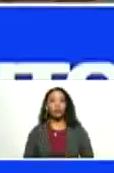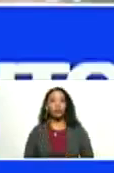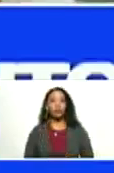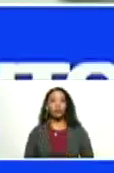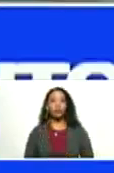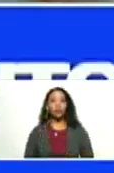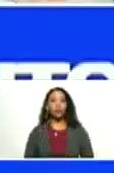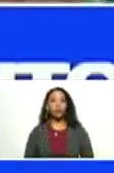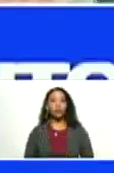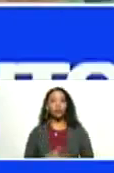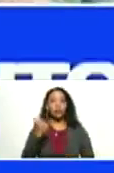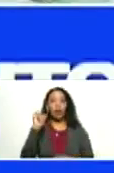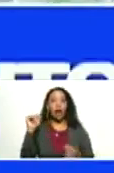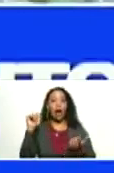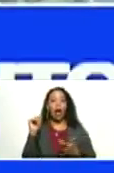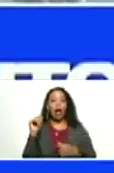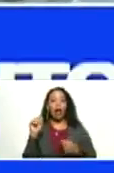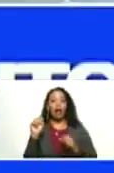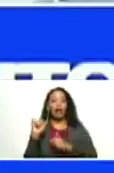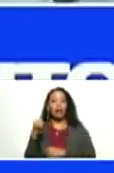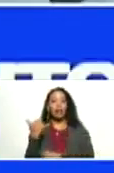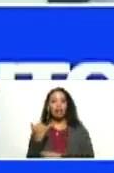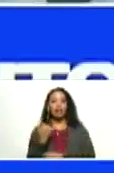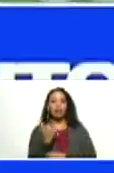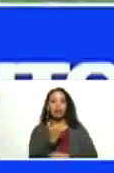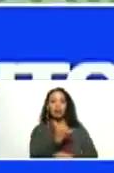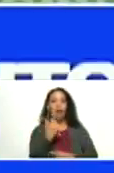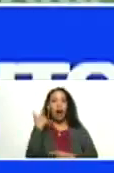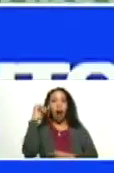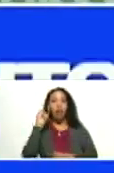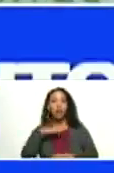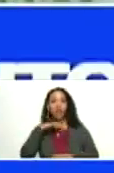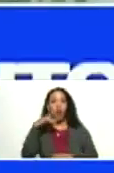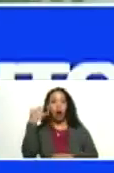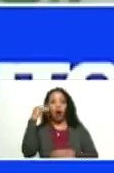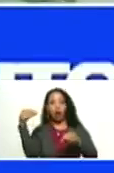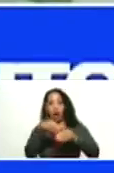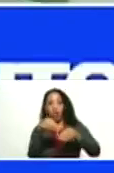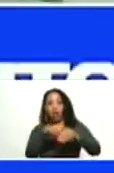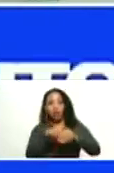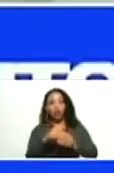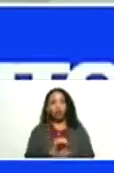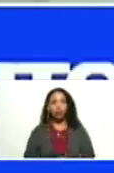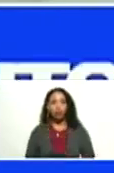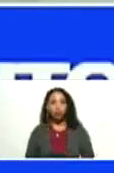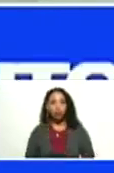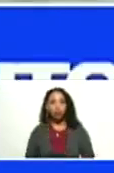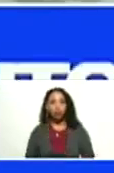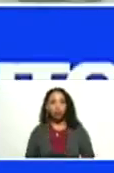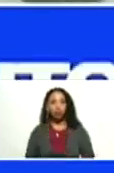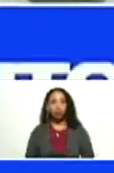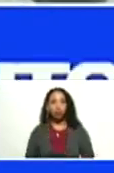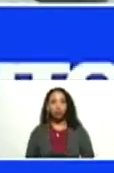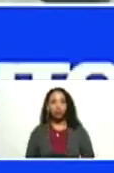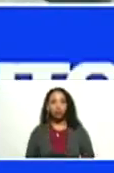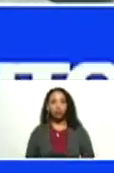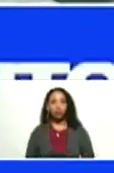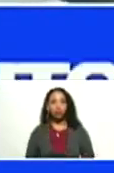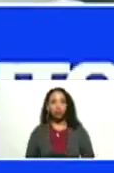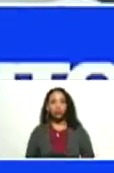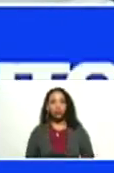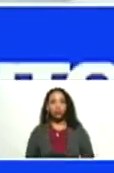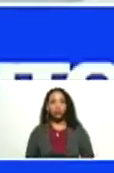hay camarones. Cazón, mechada y camarones. ¿Qué más tenemos por aquí? ¿Qué es esto, por ejemplo? Tenemos las cocadas.